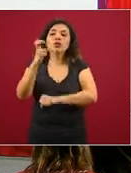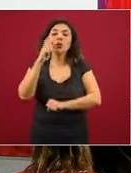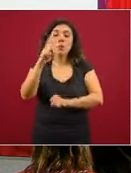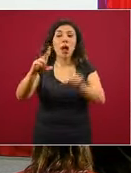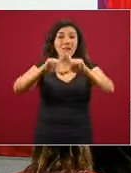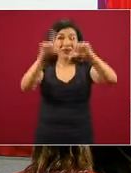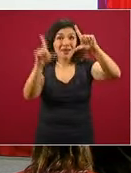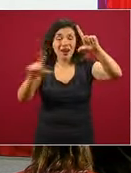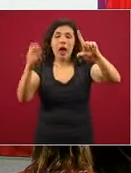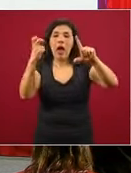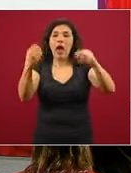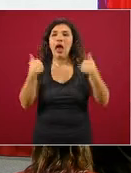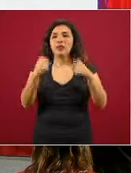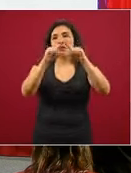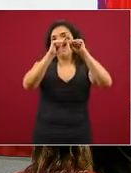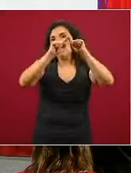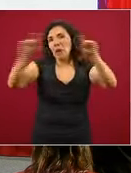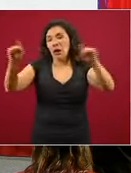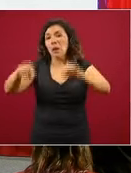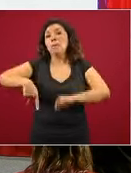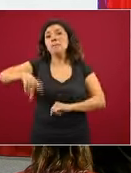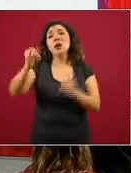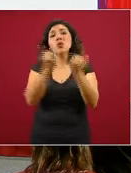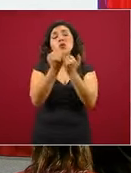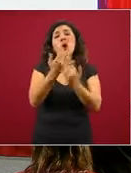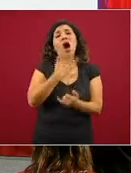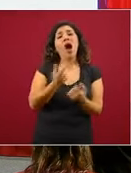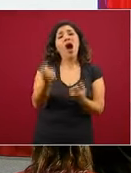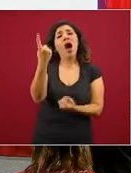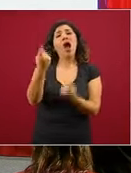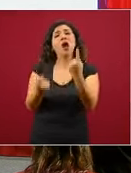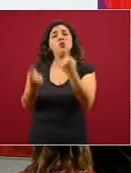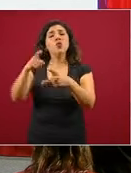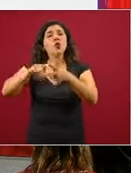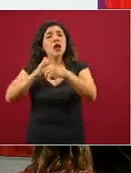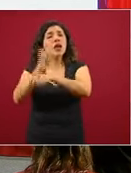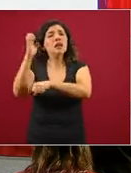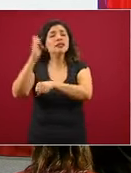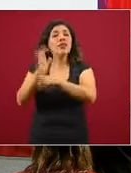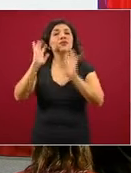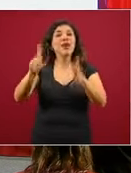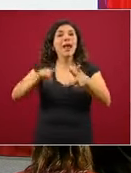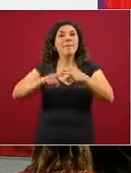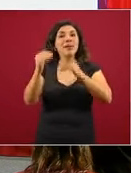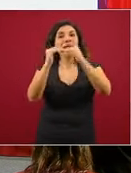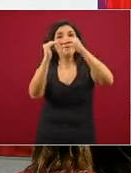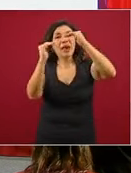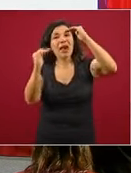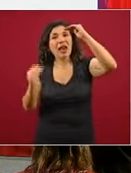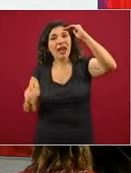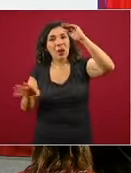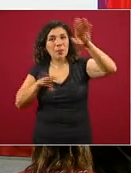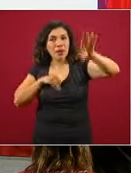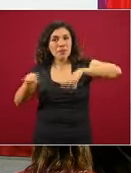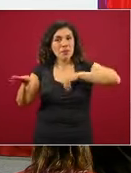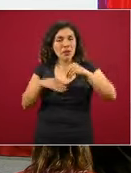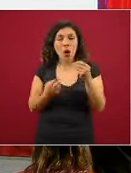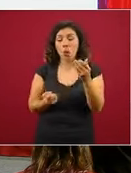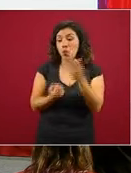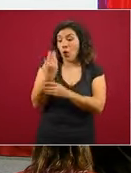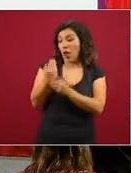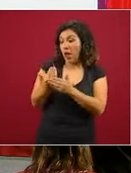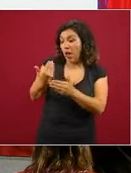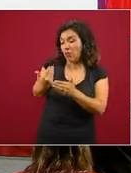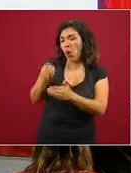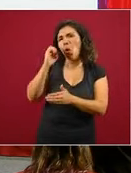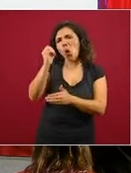se refleja esa meseta. Pero igualmente hay entidades que también ya iniciaron un proceso de descenso, algunas de manera más reciente,